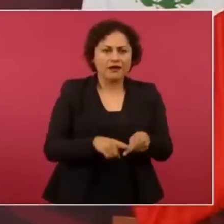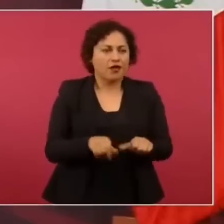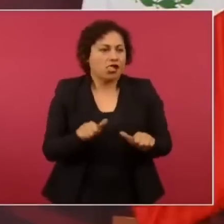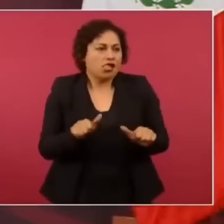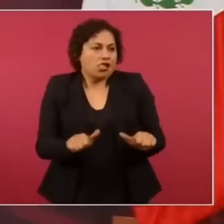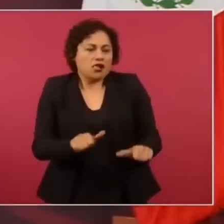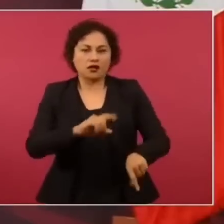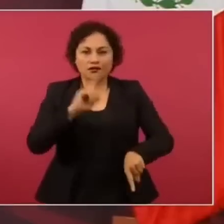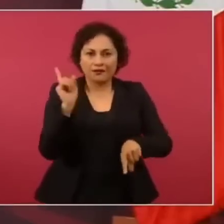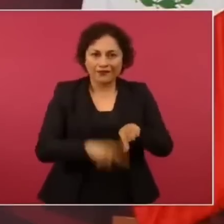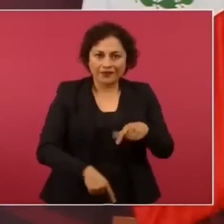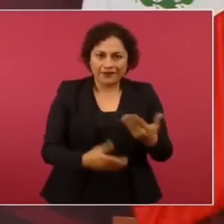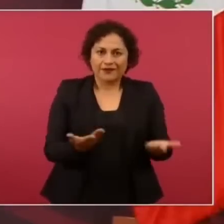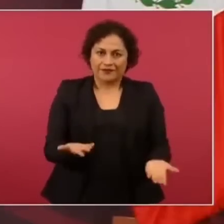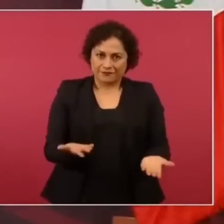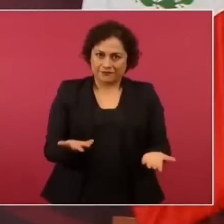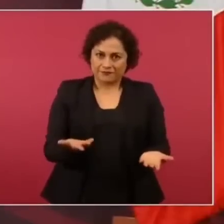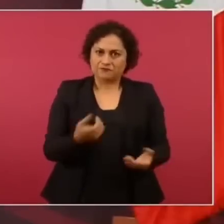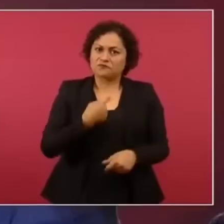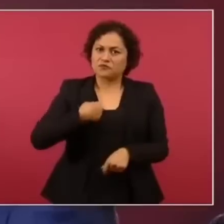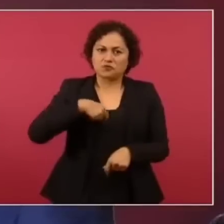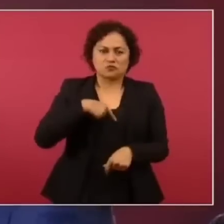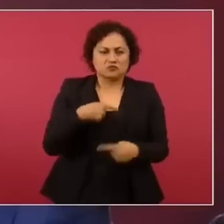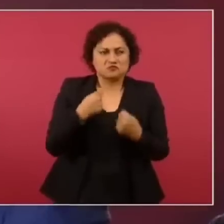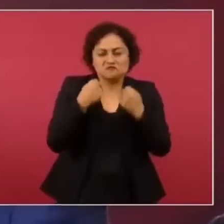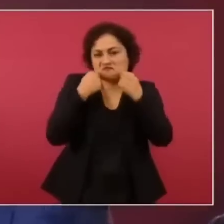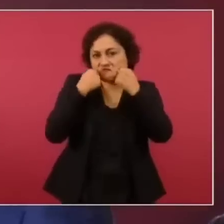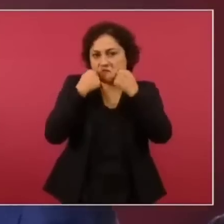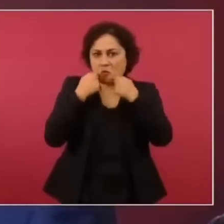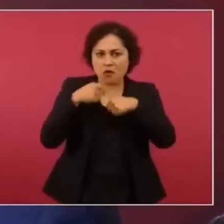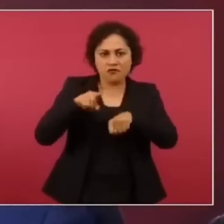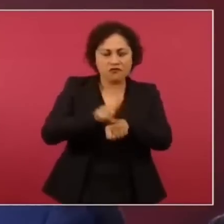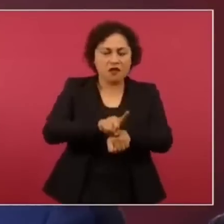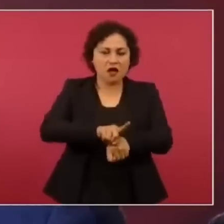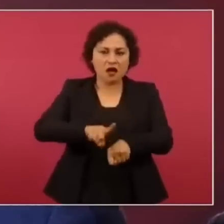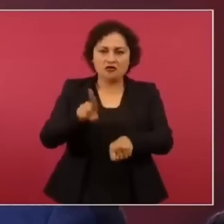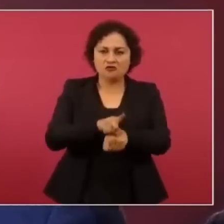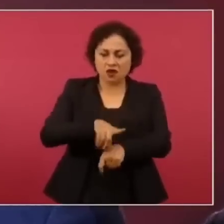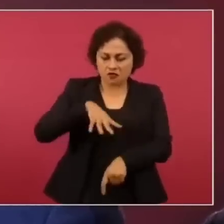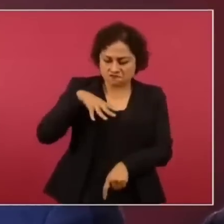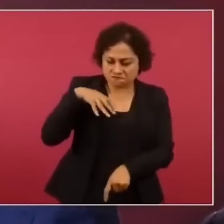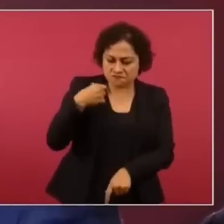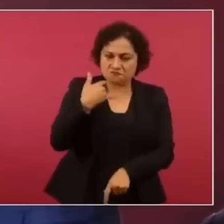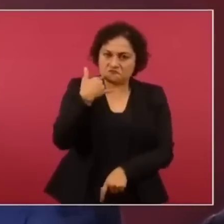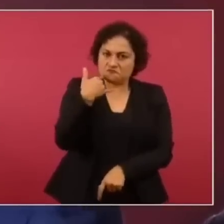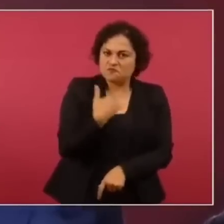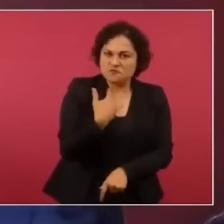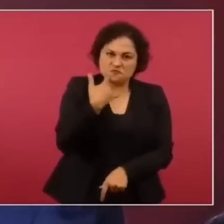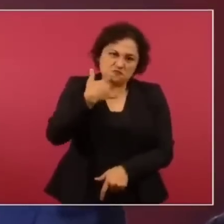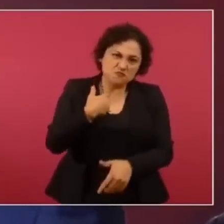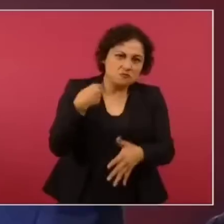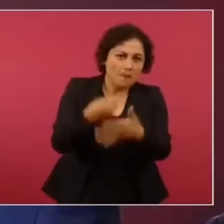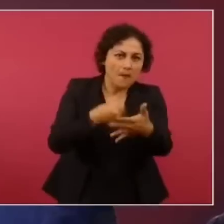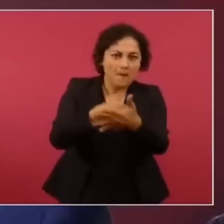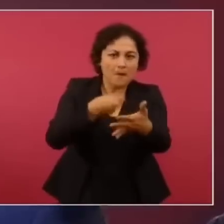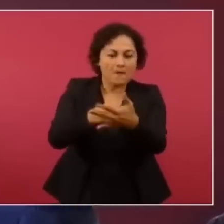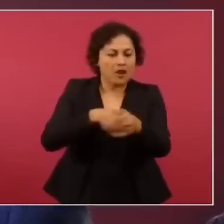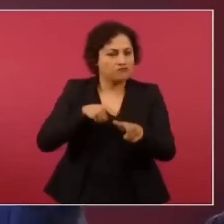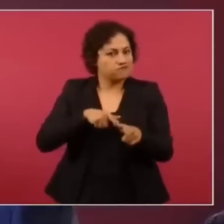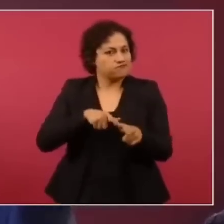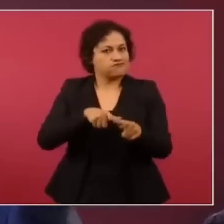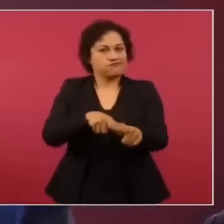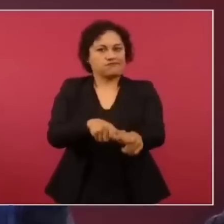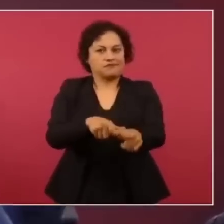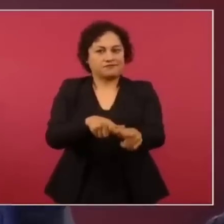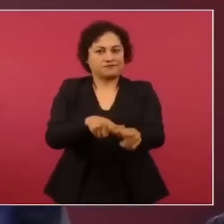Y estas batallas las vamos a seguir dando todos los días, porque nada